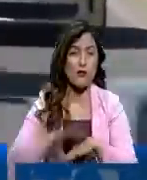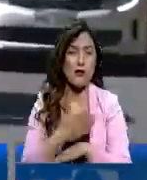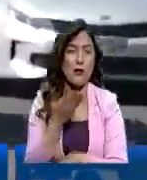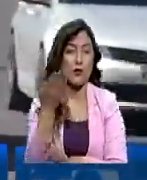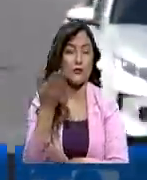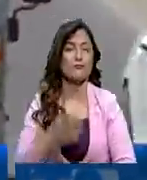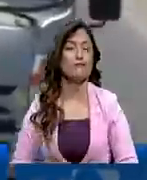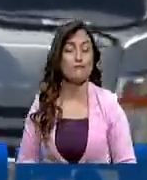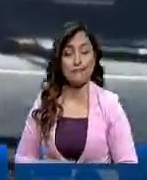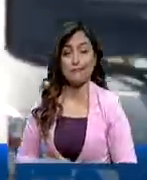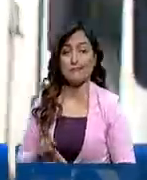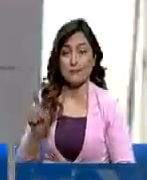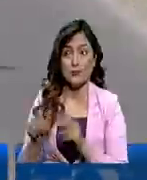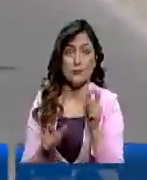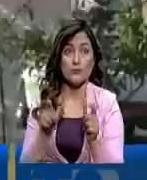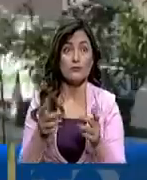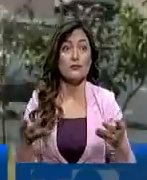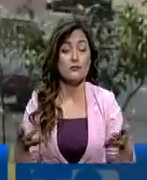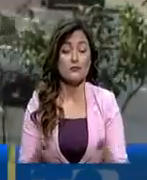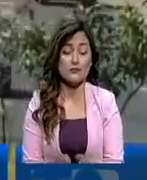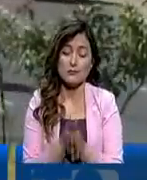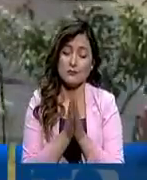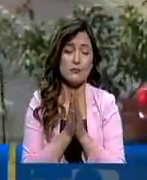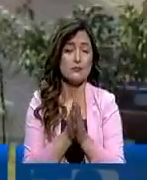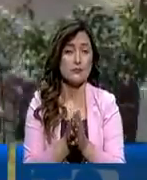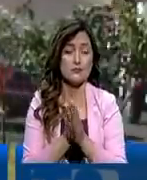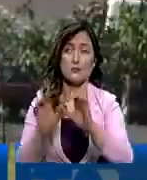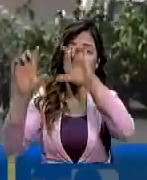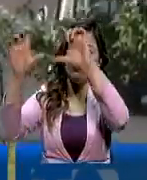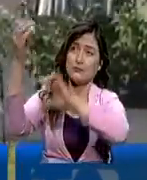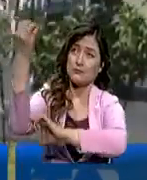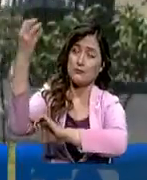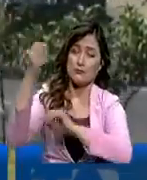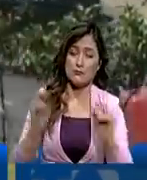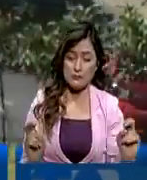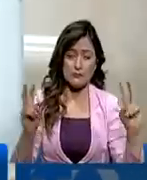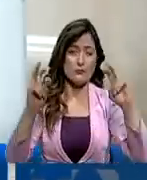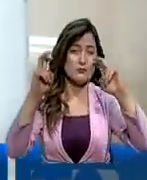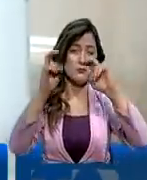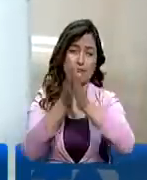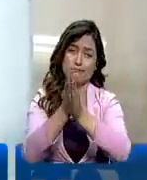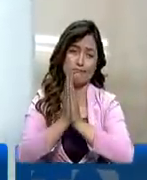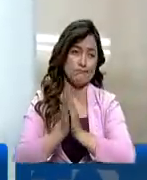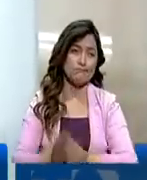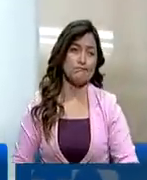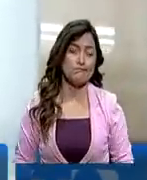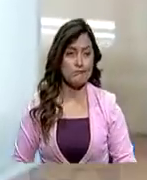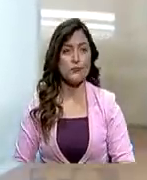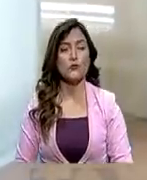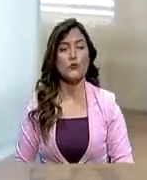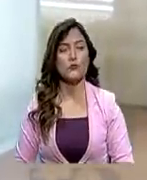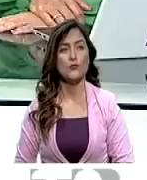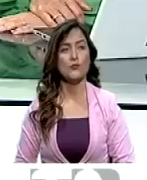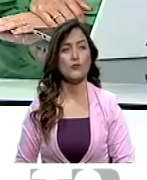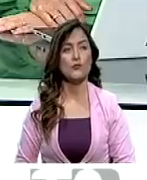causas de los siniestros, la ciudadanía demanda la elaboración de señalética y puentes peatonales. Helen Quiñones,